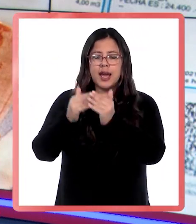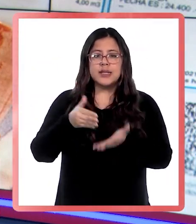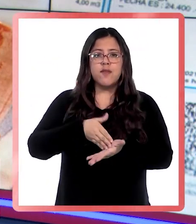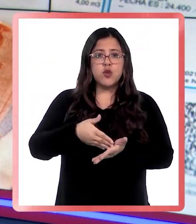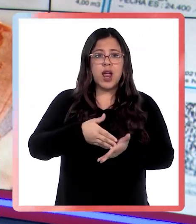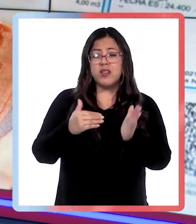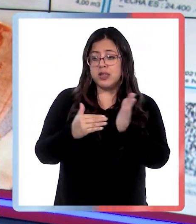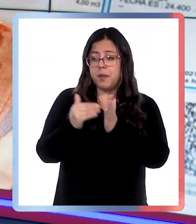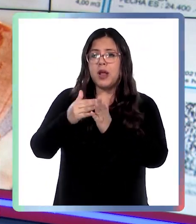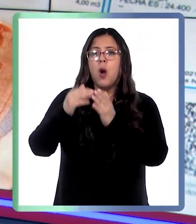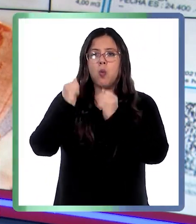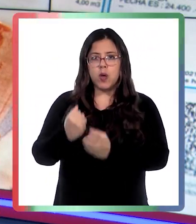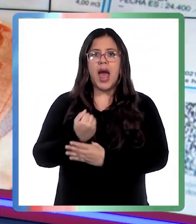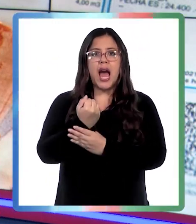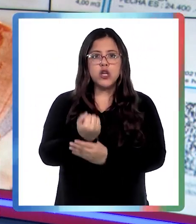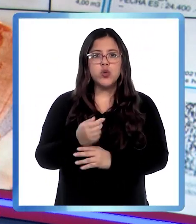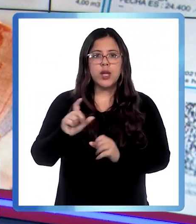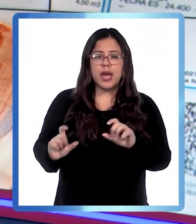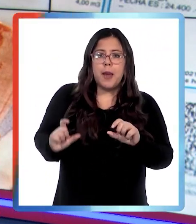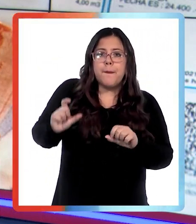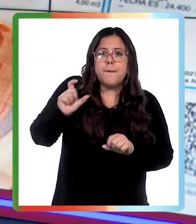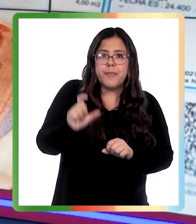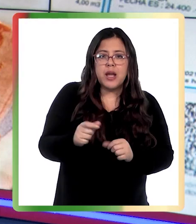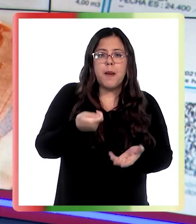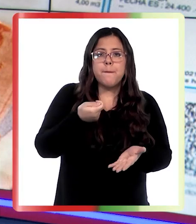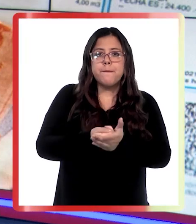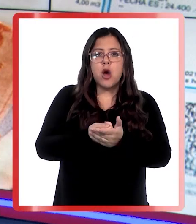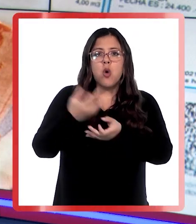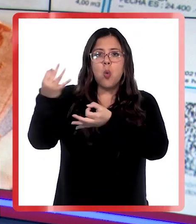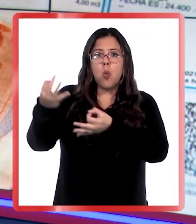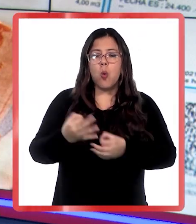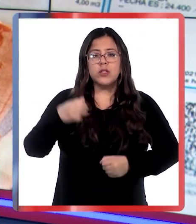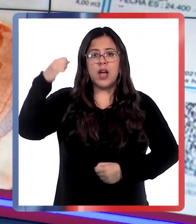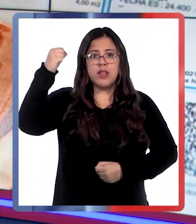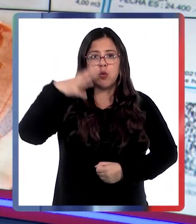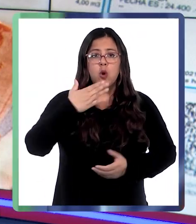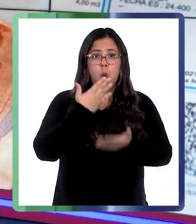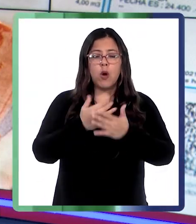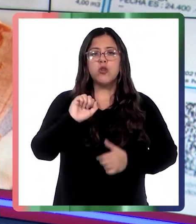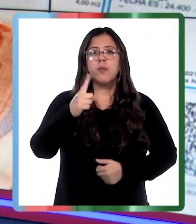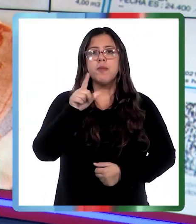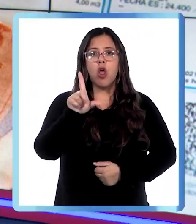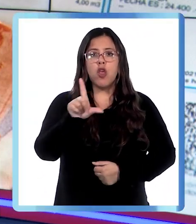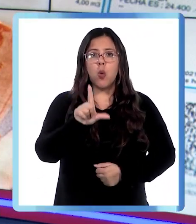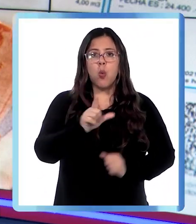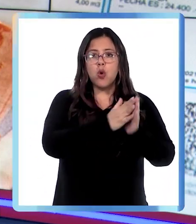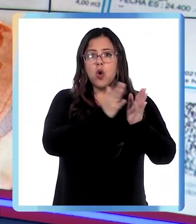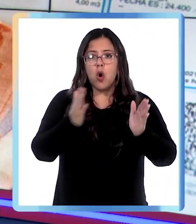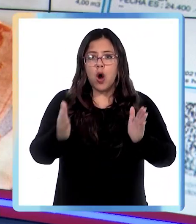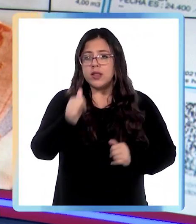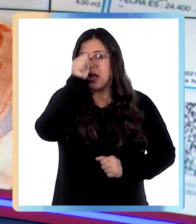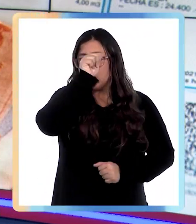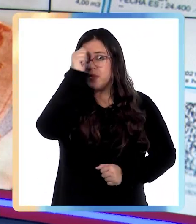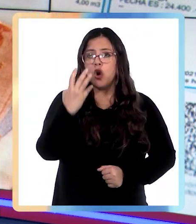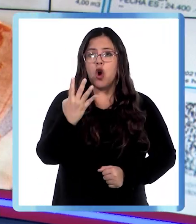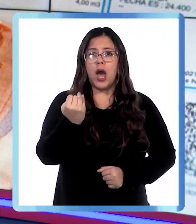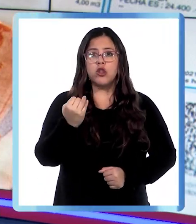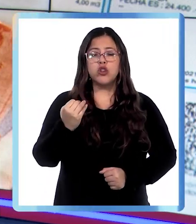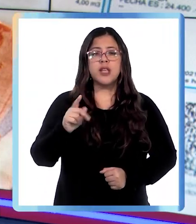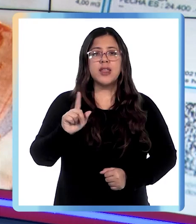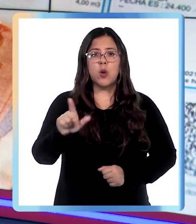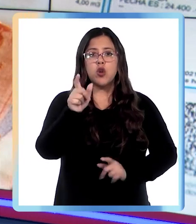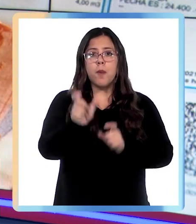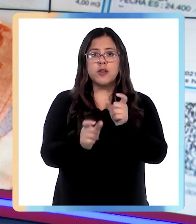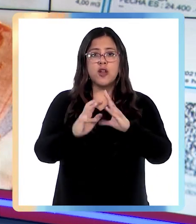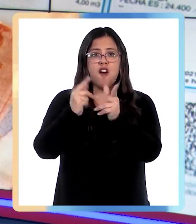hogares más vulnerables pueden recibir una ayuda con el pago de su cuenta de luz a partir del primero de julio hasta el domingo 14 del mismo